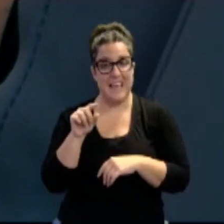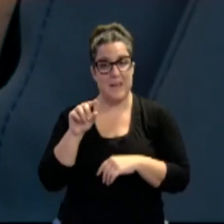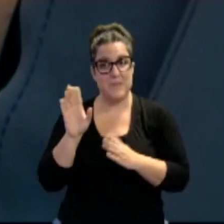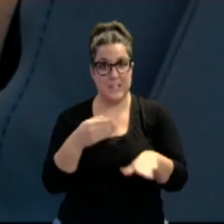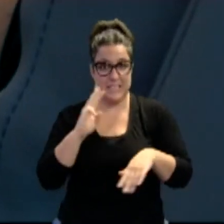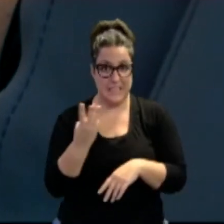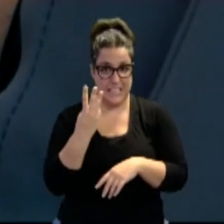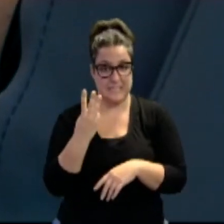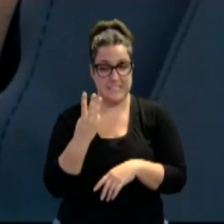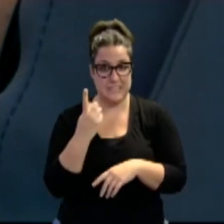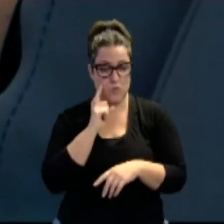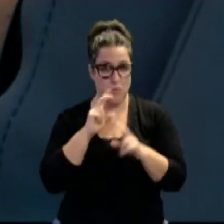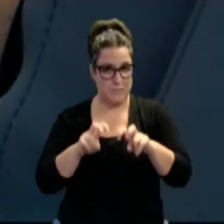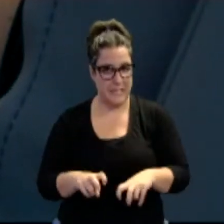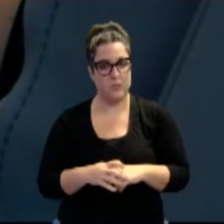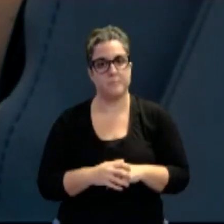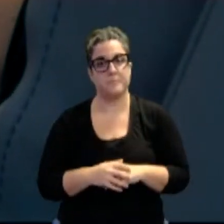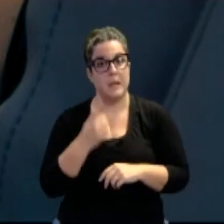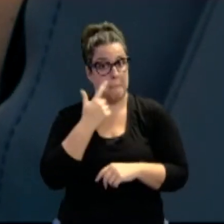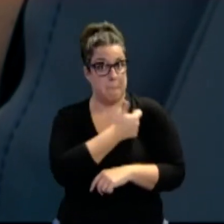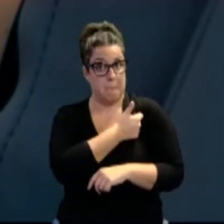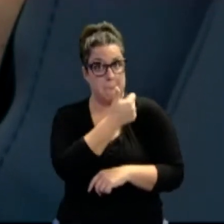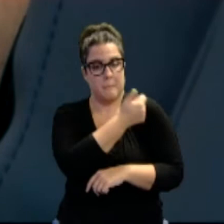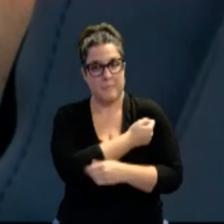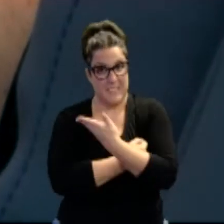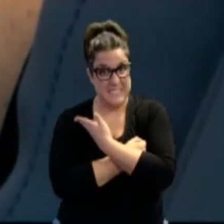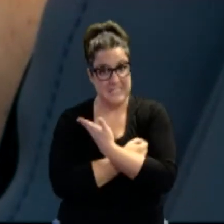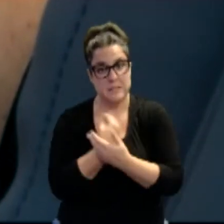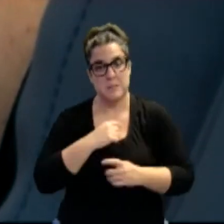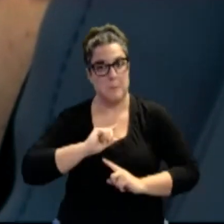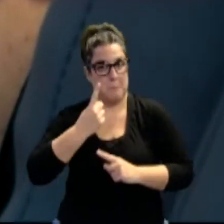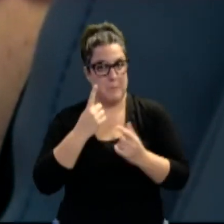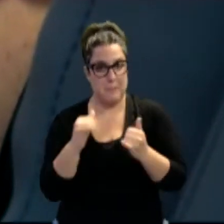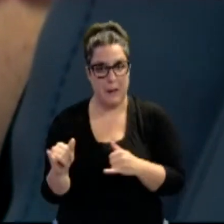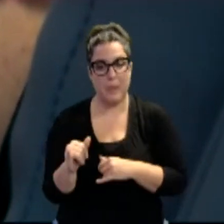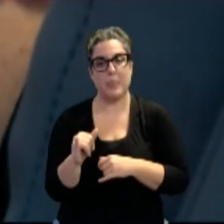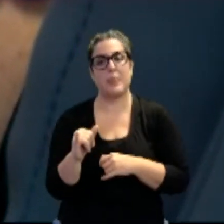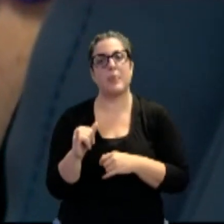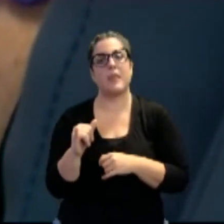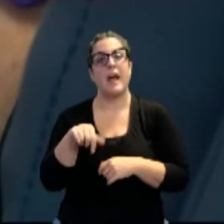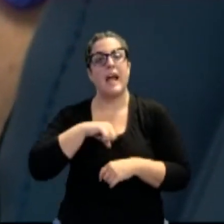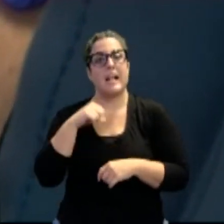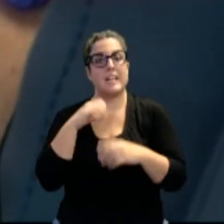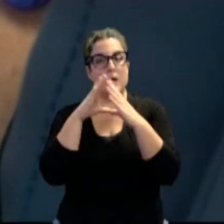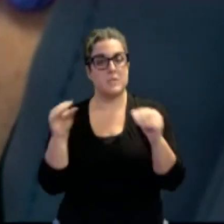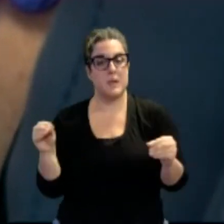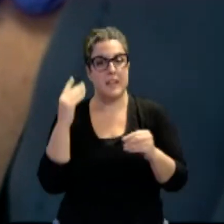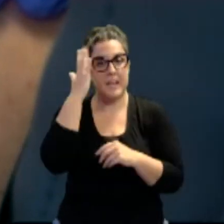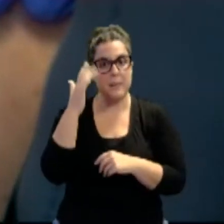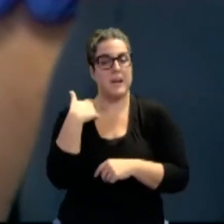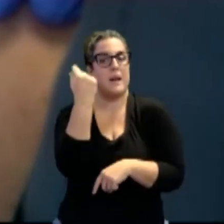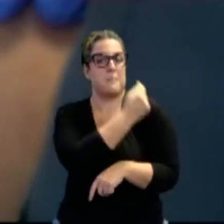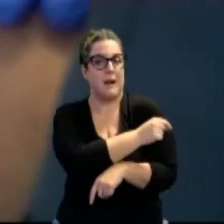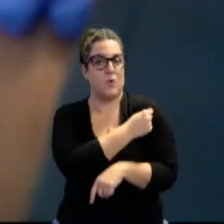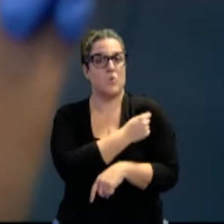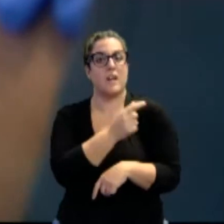Lo que ven es la primera vacunación frente al coronavirus en la comunidad foral. La Clínica Universidad de Navarra vacuna a este pamplonés de